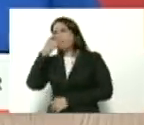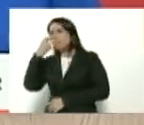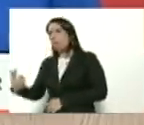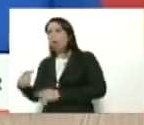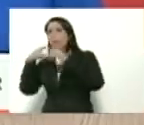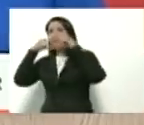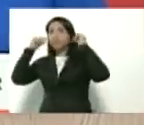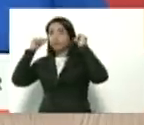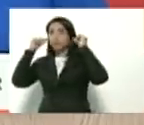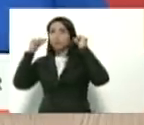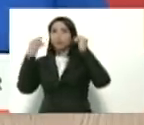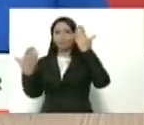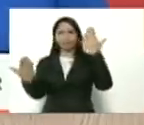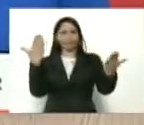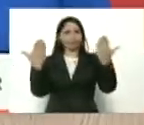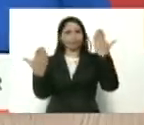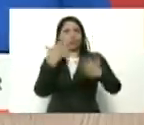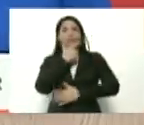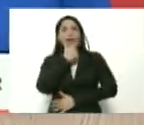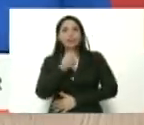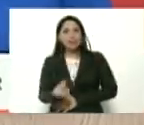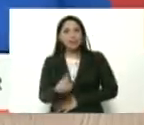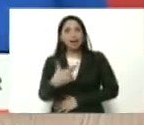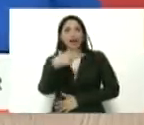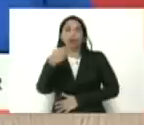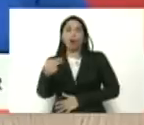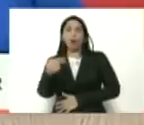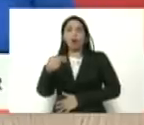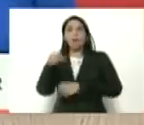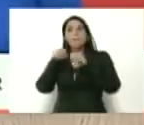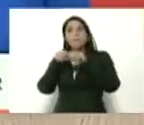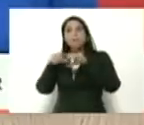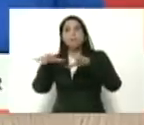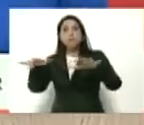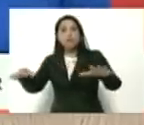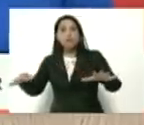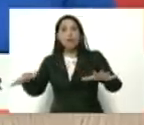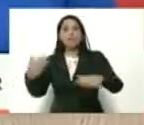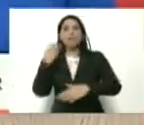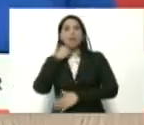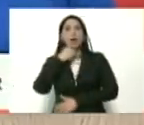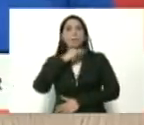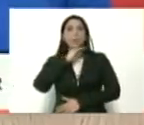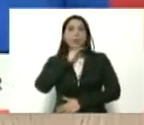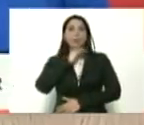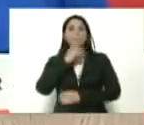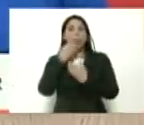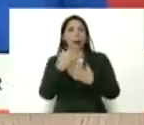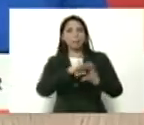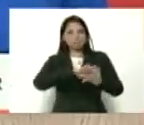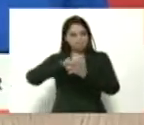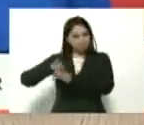mascarilla para facilitar o no la propagación de este virus. Bueno, por otro lado,